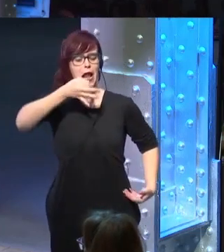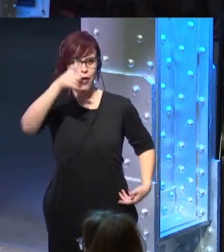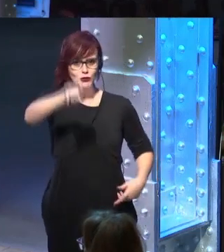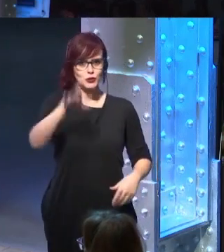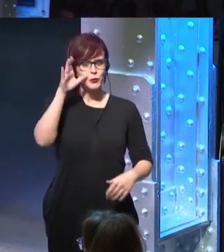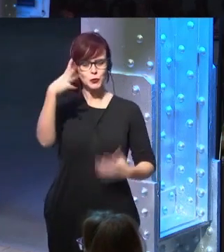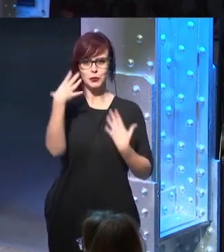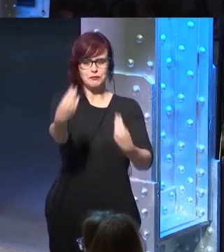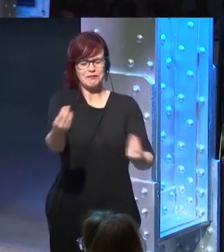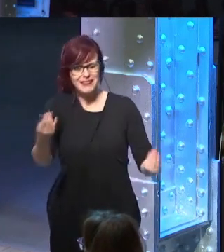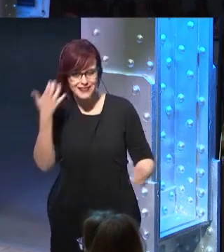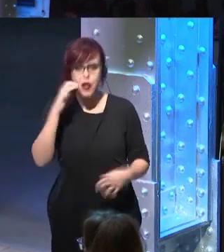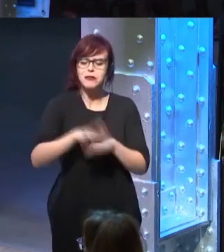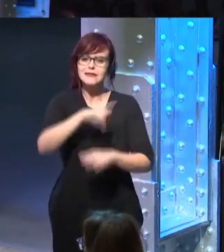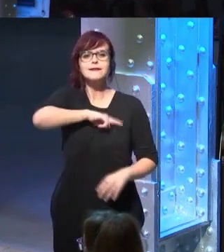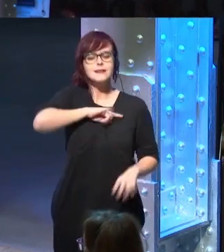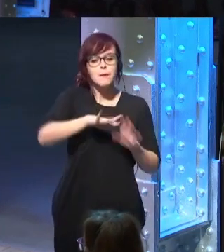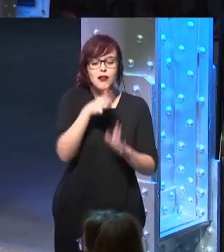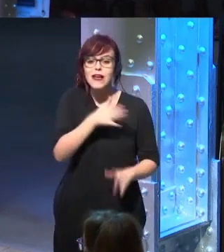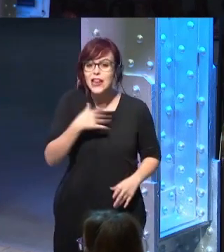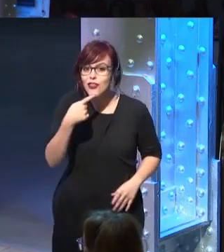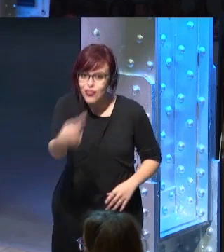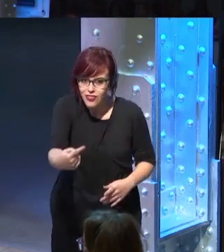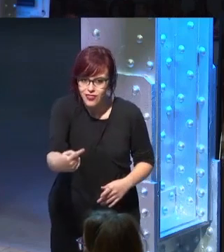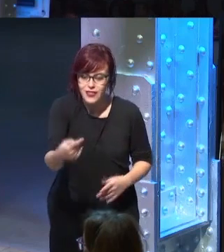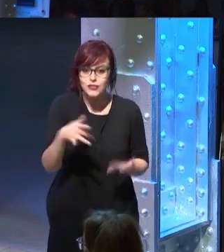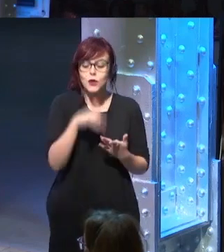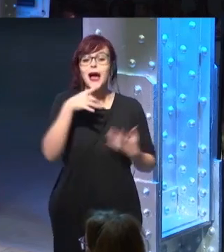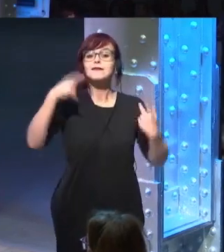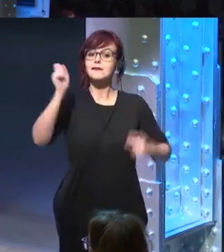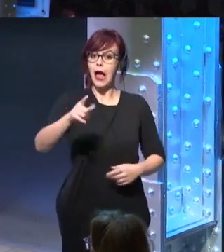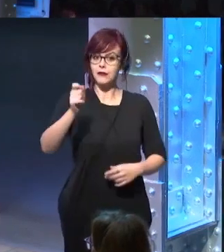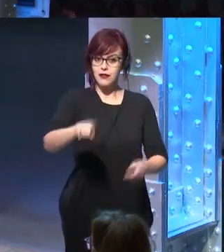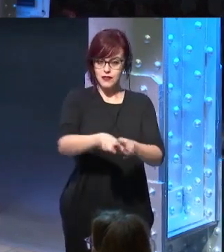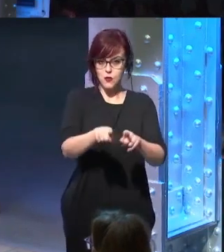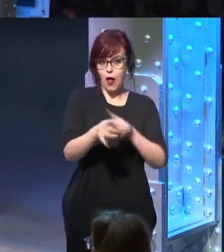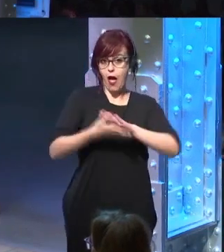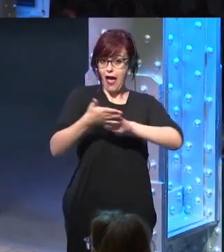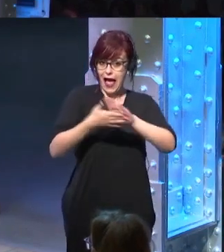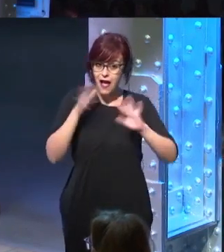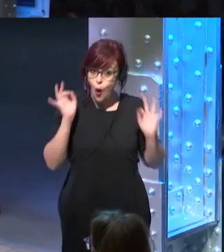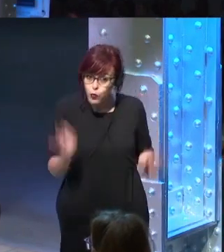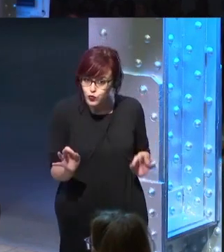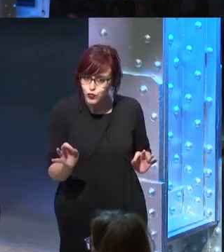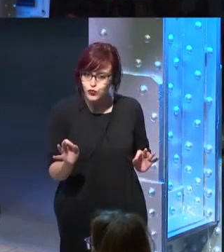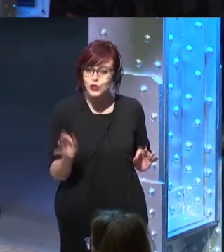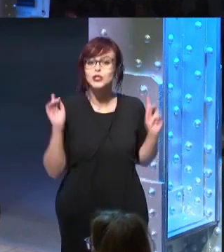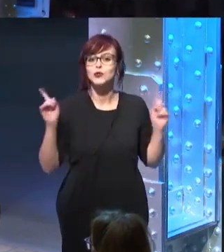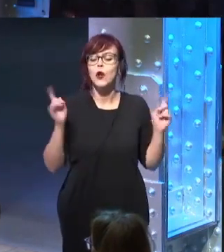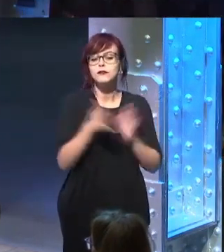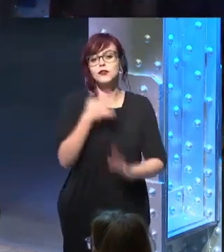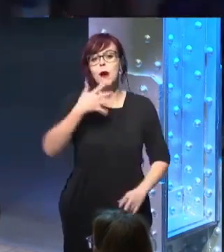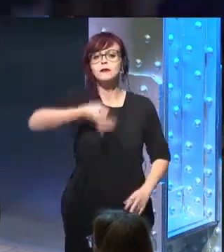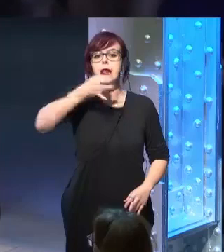soy consciente. Pero permitidme que os diga que esto no pretende ser una charla de